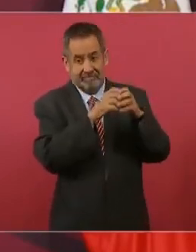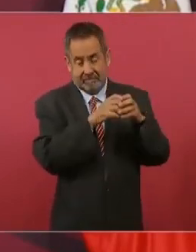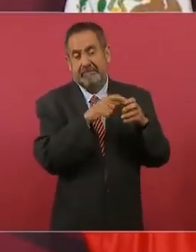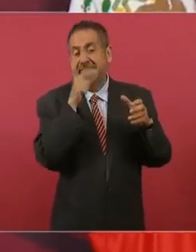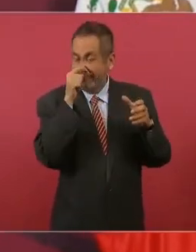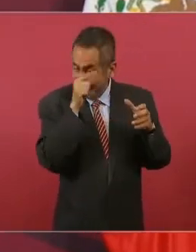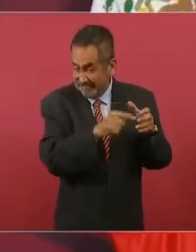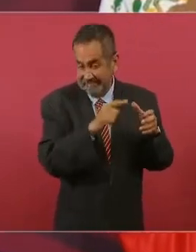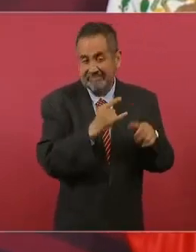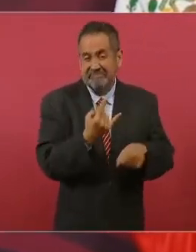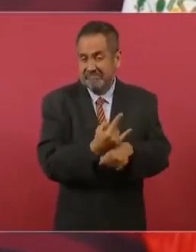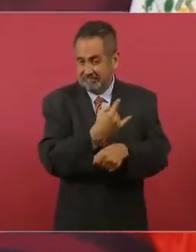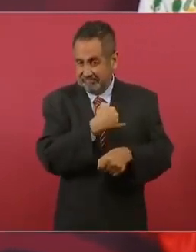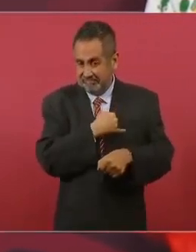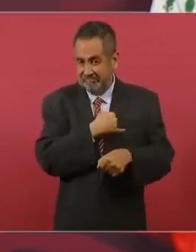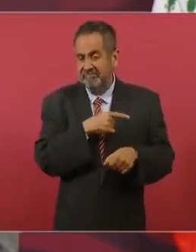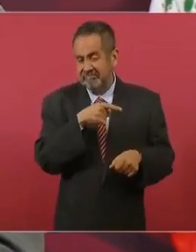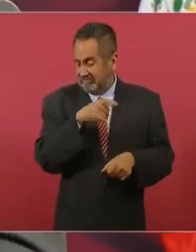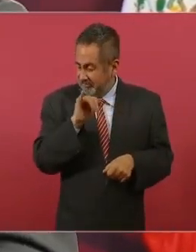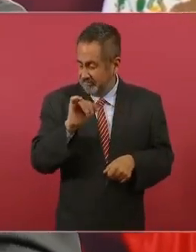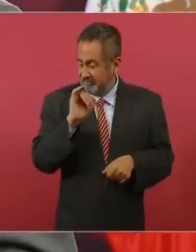políticos, que esos son